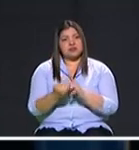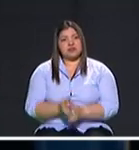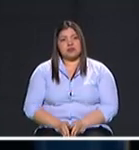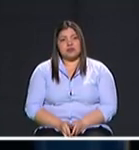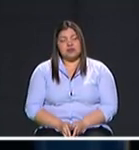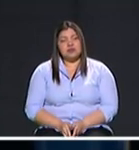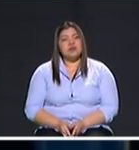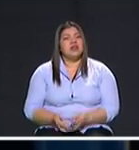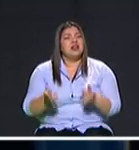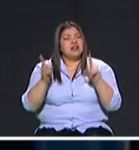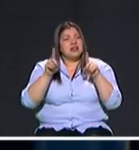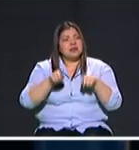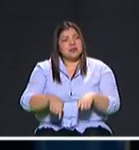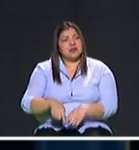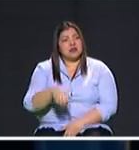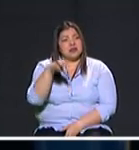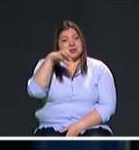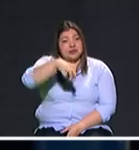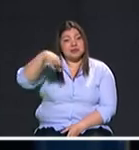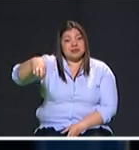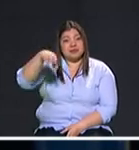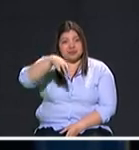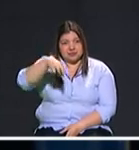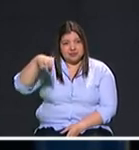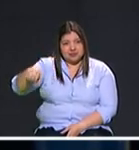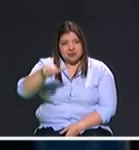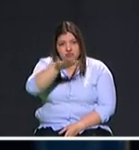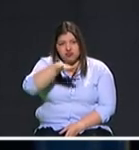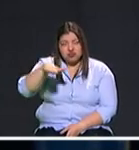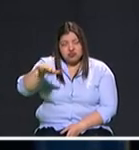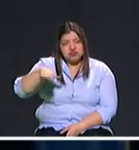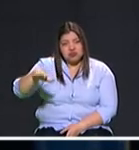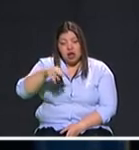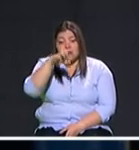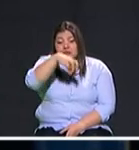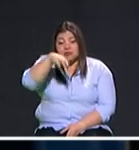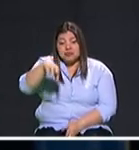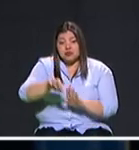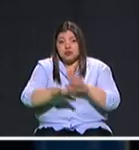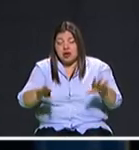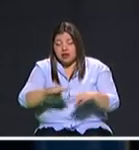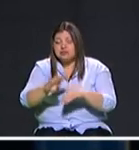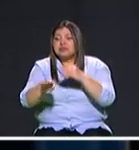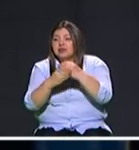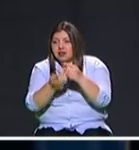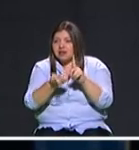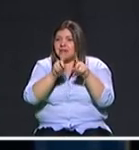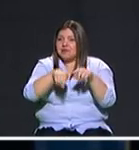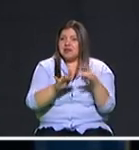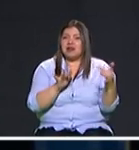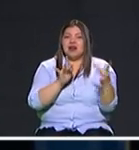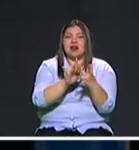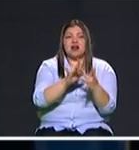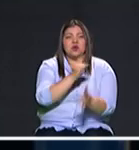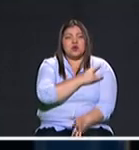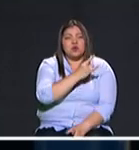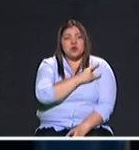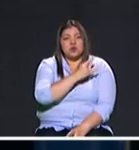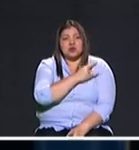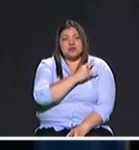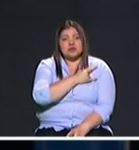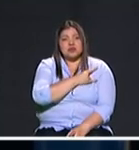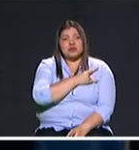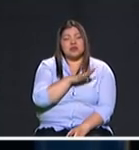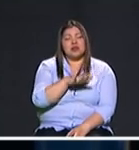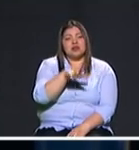pensar muy bien si el 1% adicional del pp lo dedicamos a educación superior un 5 que las comunidades lo definan